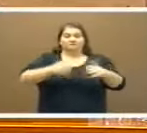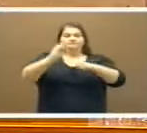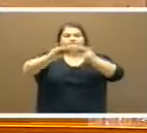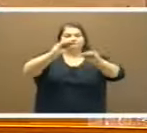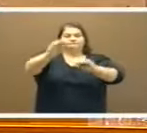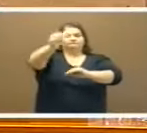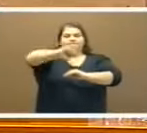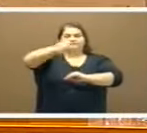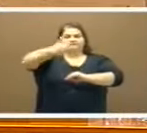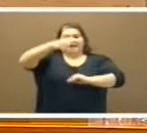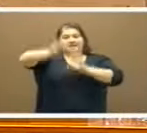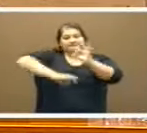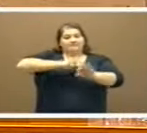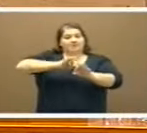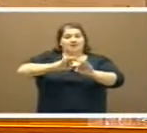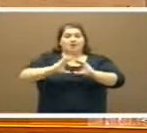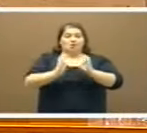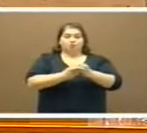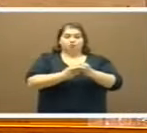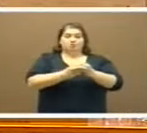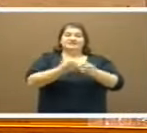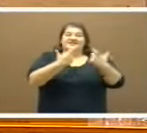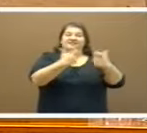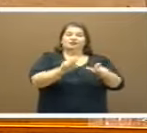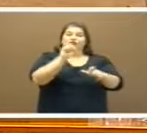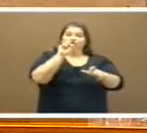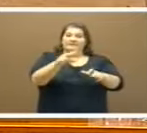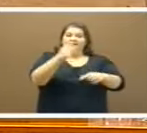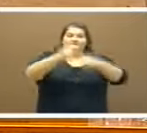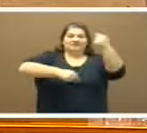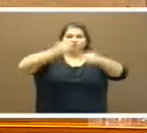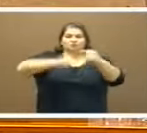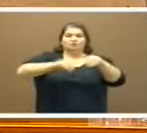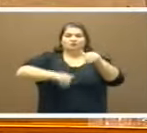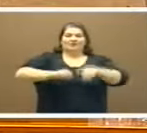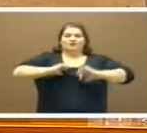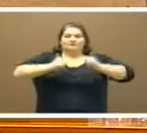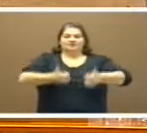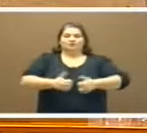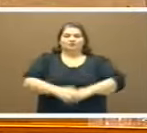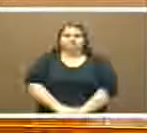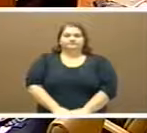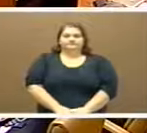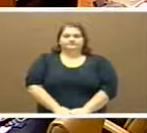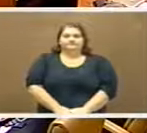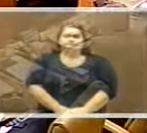la consideración de la Cámara en su conjunto la sección 12 del presupuesto. Entramos en votación.